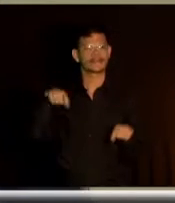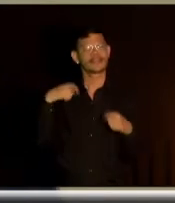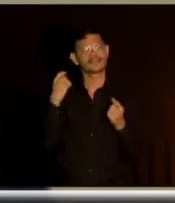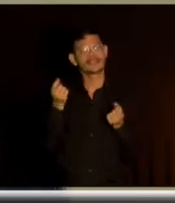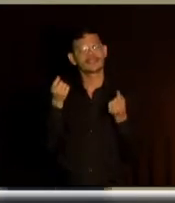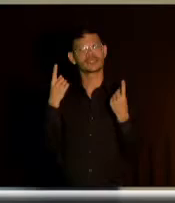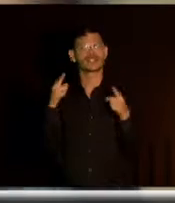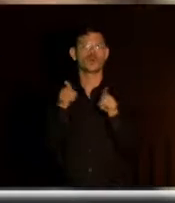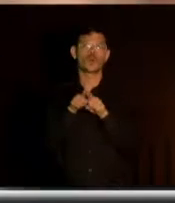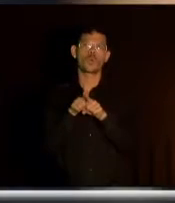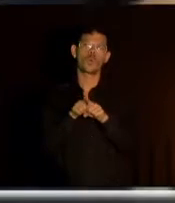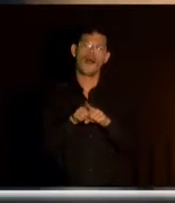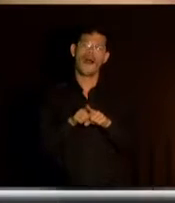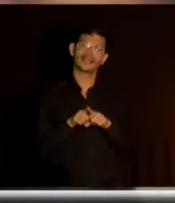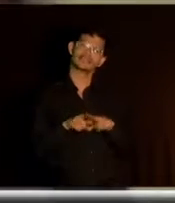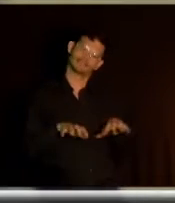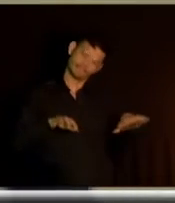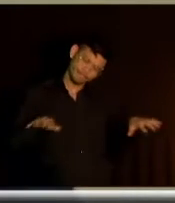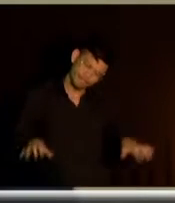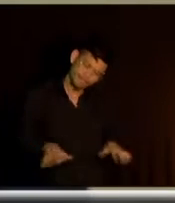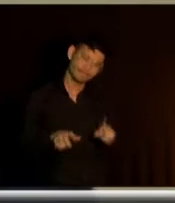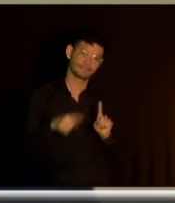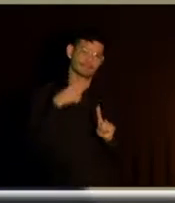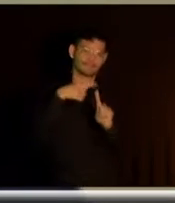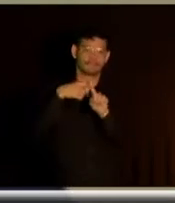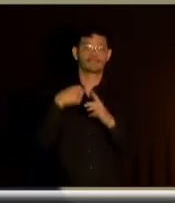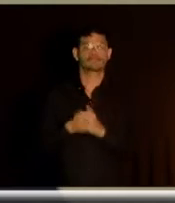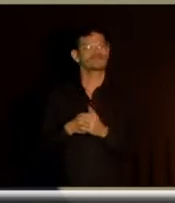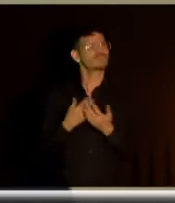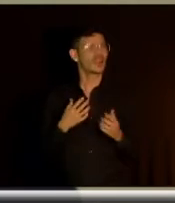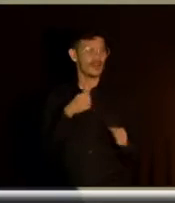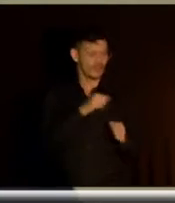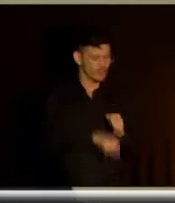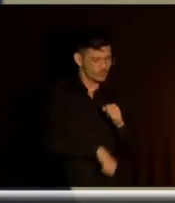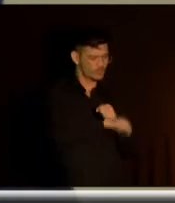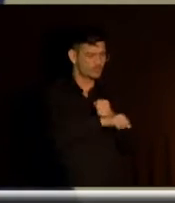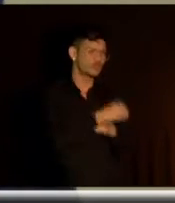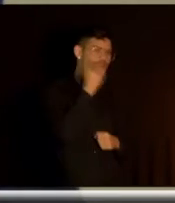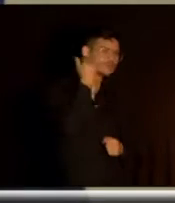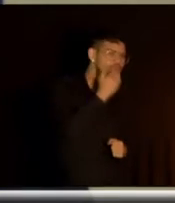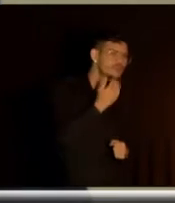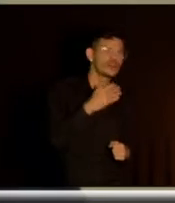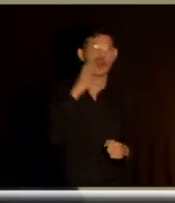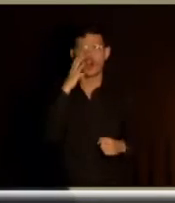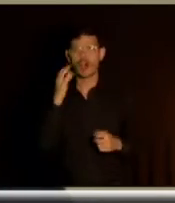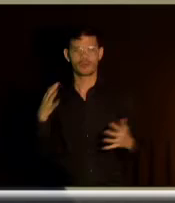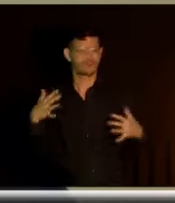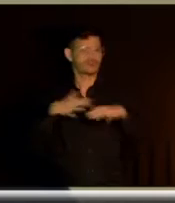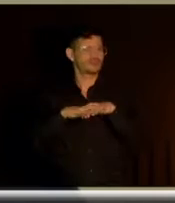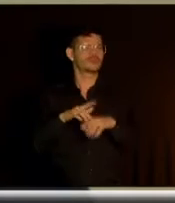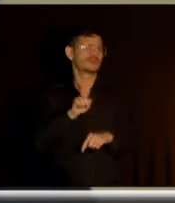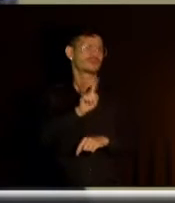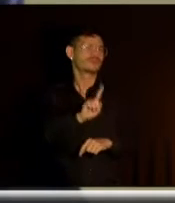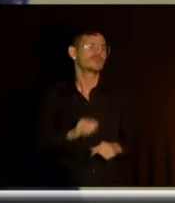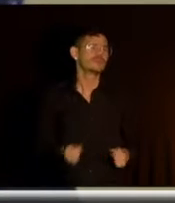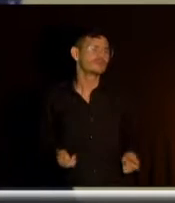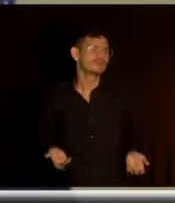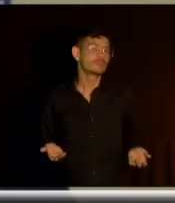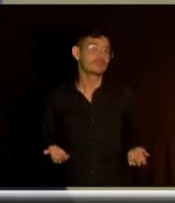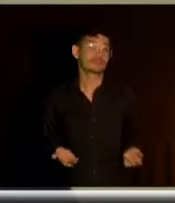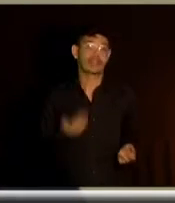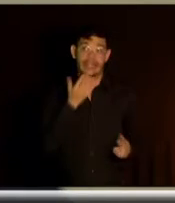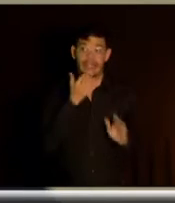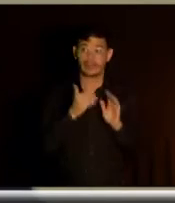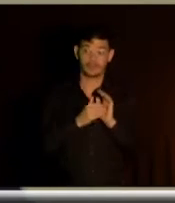acción afirmativa. Porque el fútbol de mujeres y el de hombres no está integrado, por ejemplo. Porque si en el Mundial de